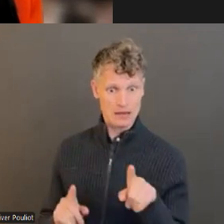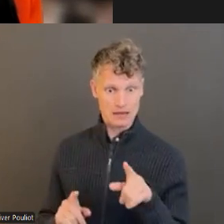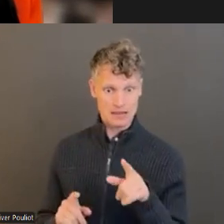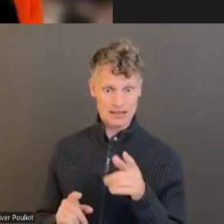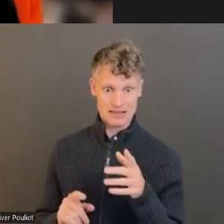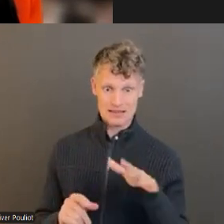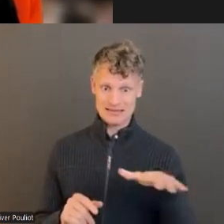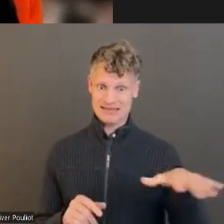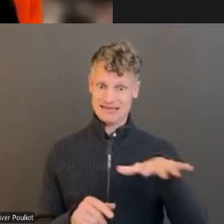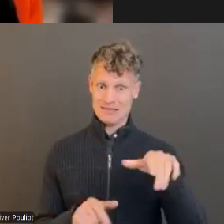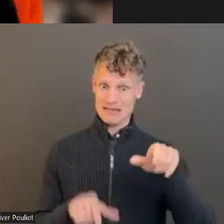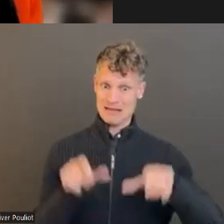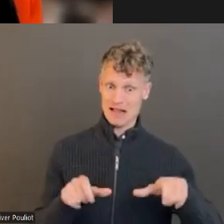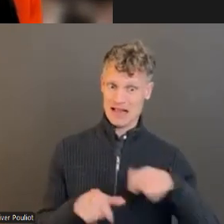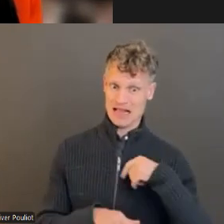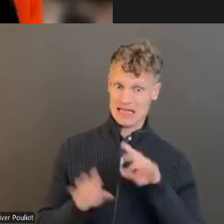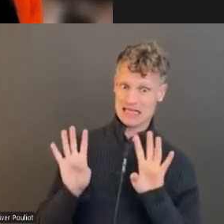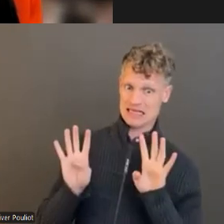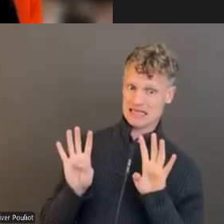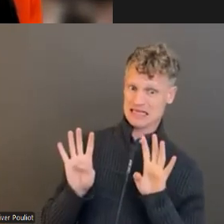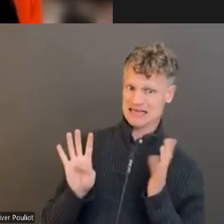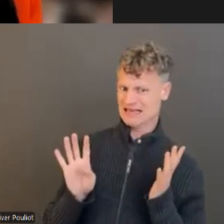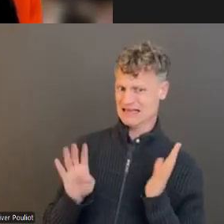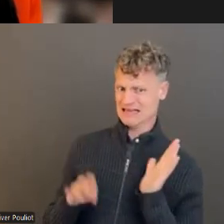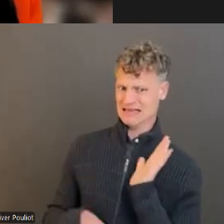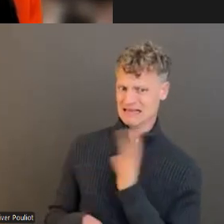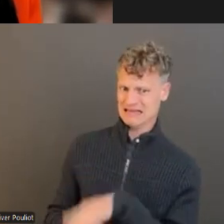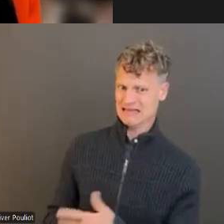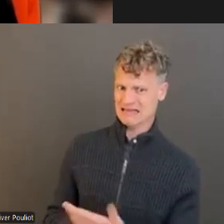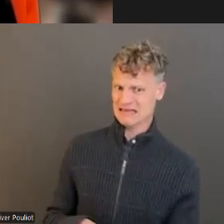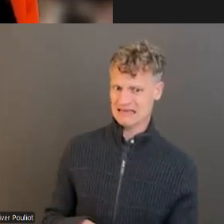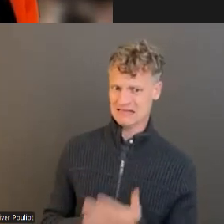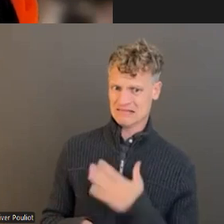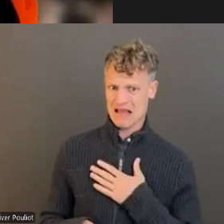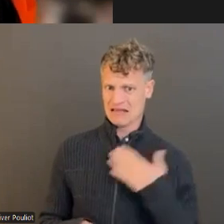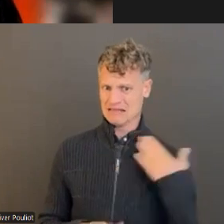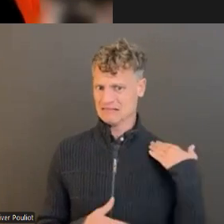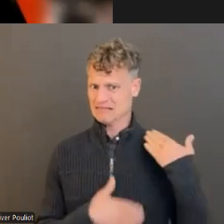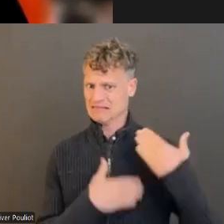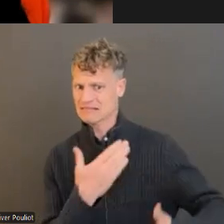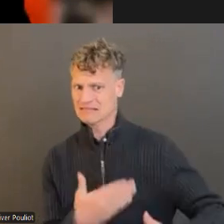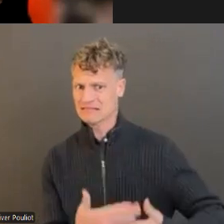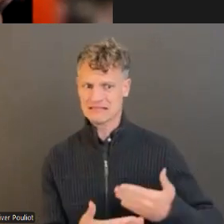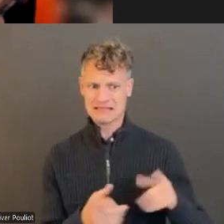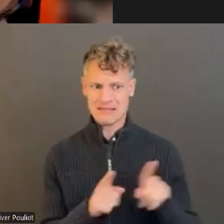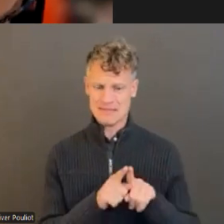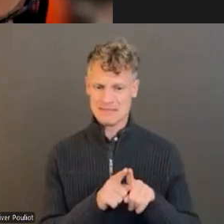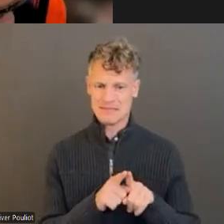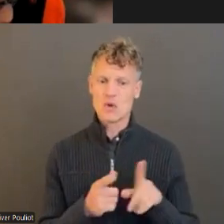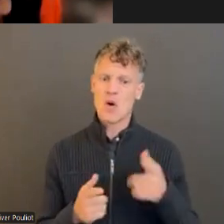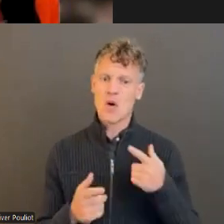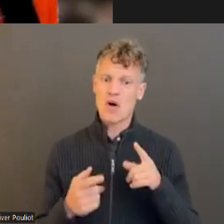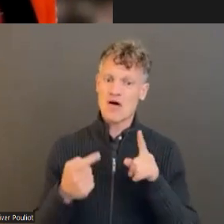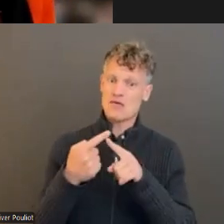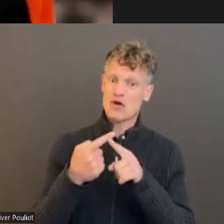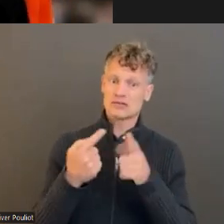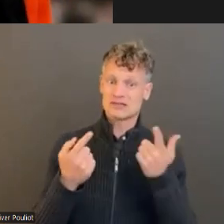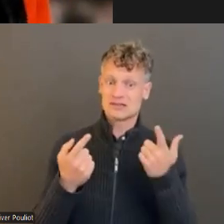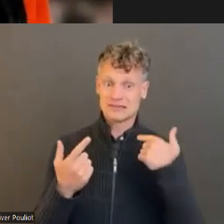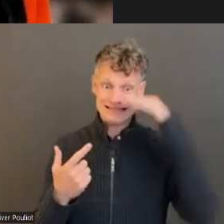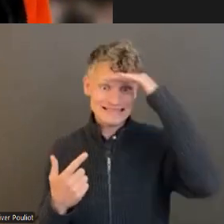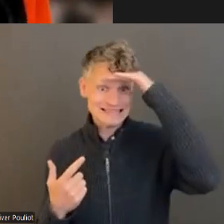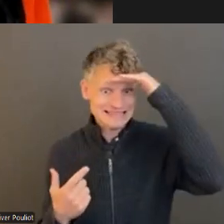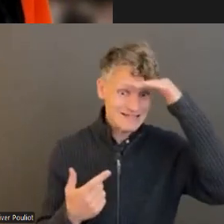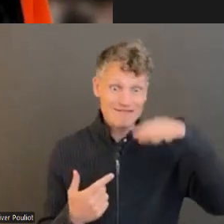están? Tercero, ¿cuáles son las intervenciones y el involucramiento con las comunidades para implementar